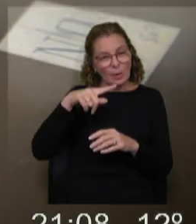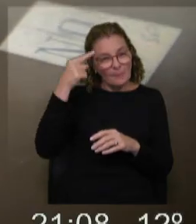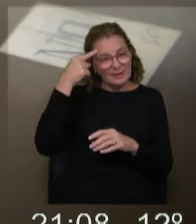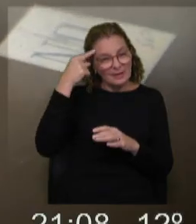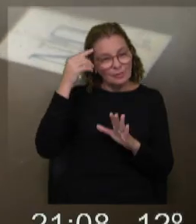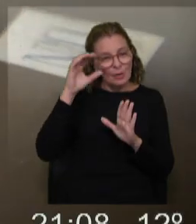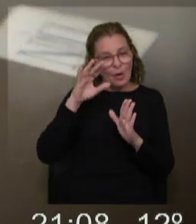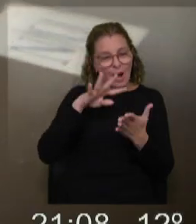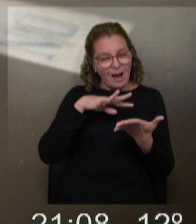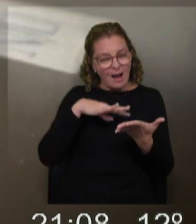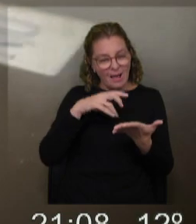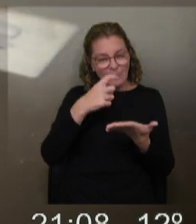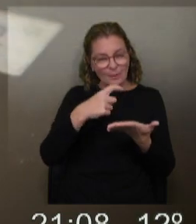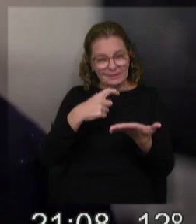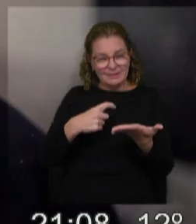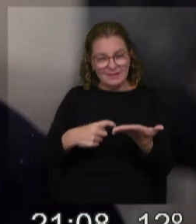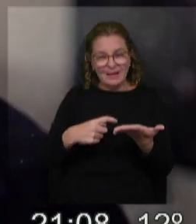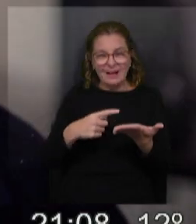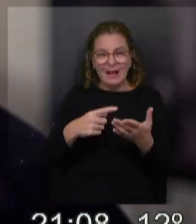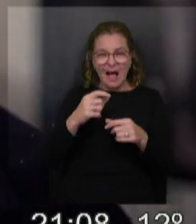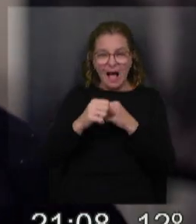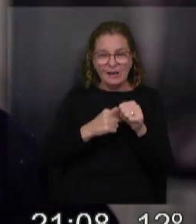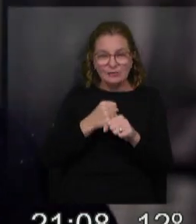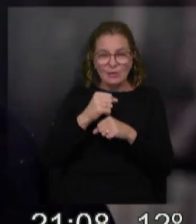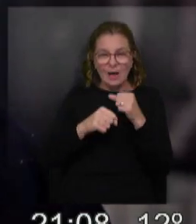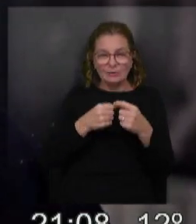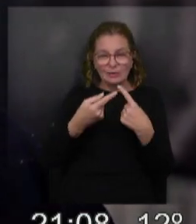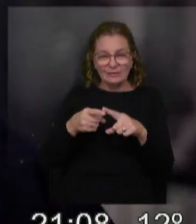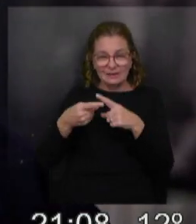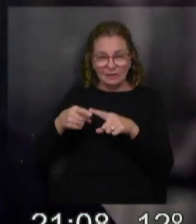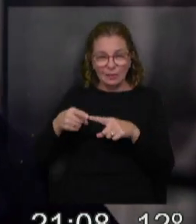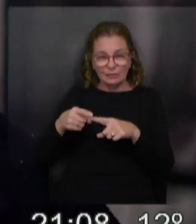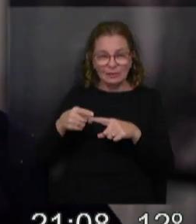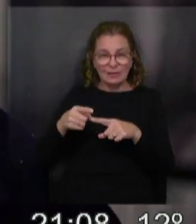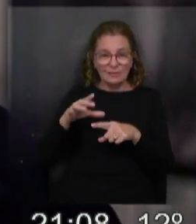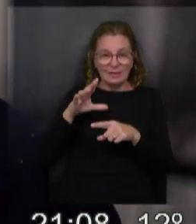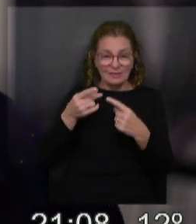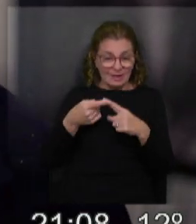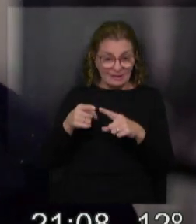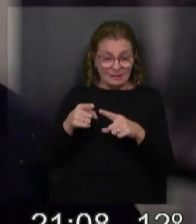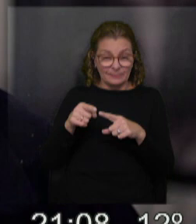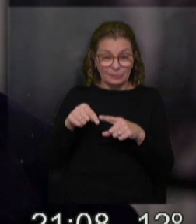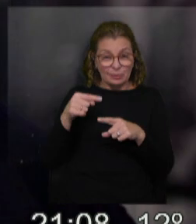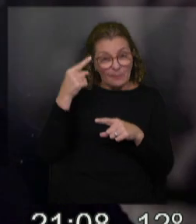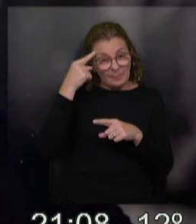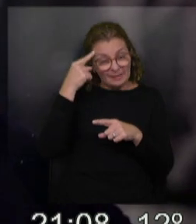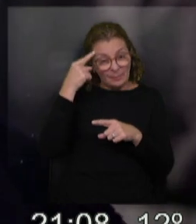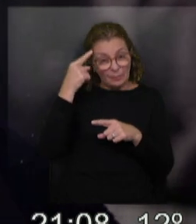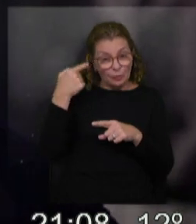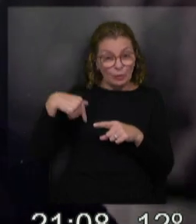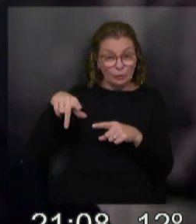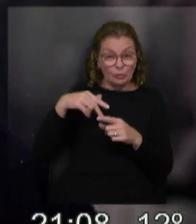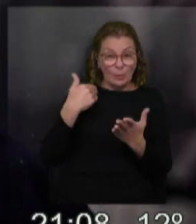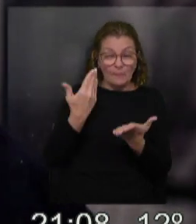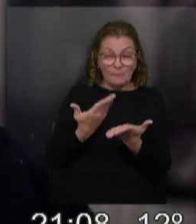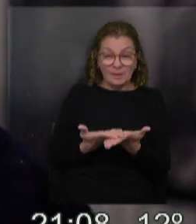¿no? Año a año se vienen haciendo actividades desde todo punto de vista y nosotros simplemente